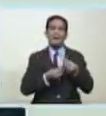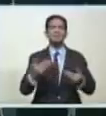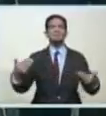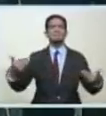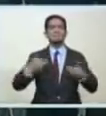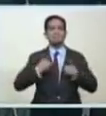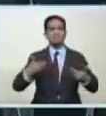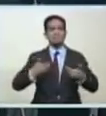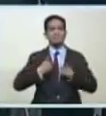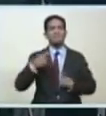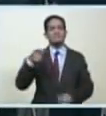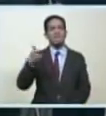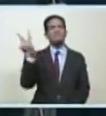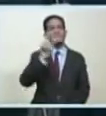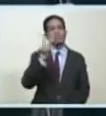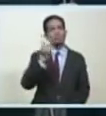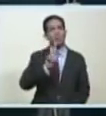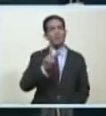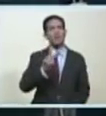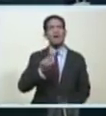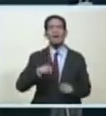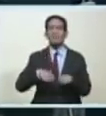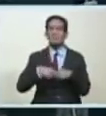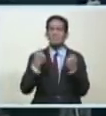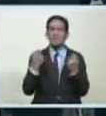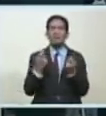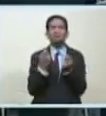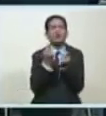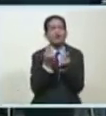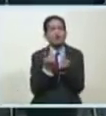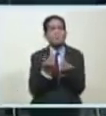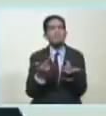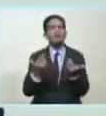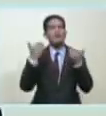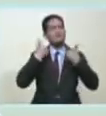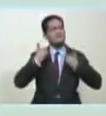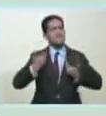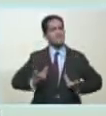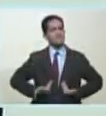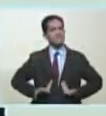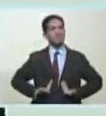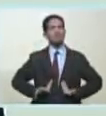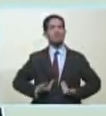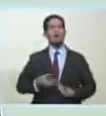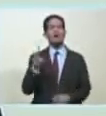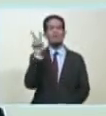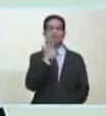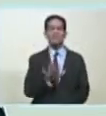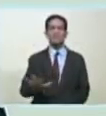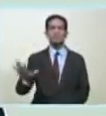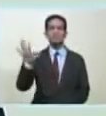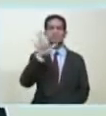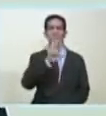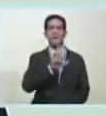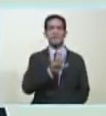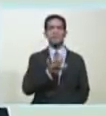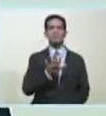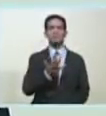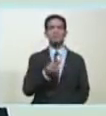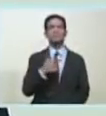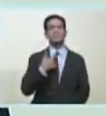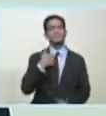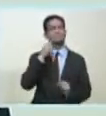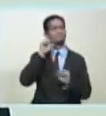Venezuela, generan daño económico, físico, financiero, monetario al pueblo de Venezuela. Las rechazo,